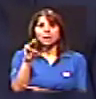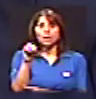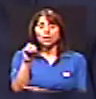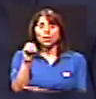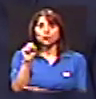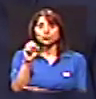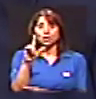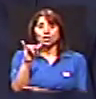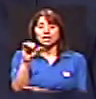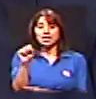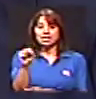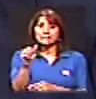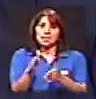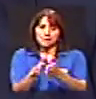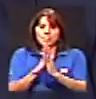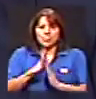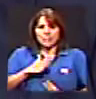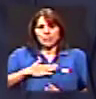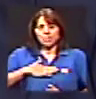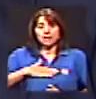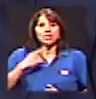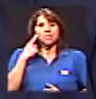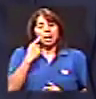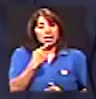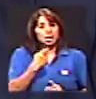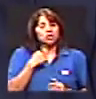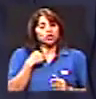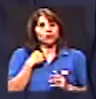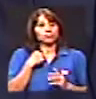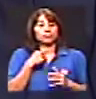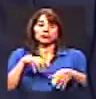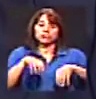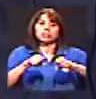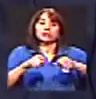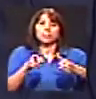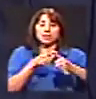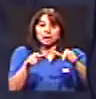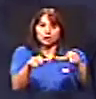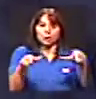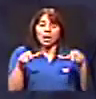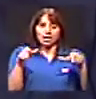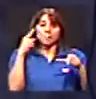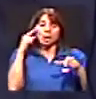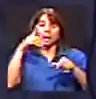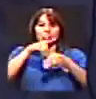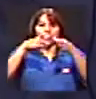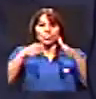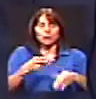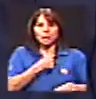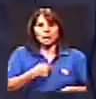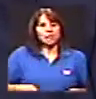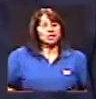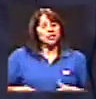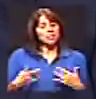nominación el primer lugar por Heredia, pues es una propuesta que me honra. Yo hubiera sido muy prepotente de mi